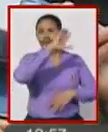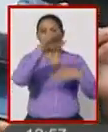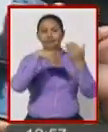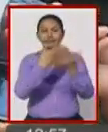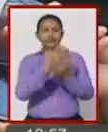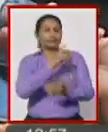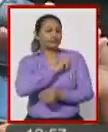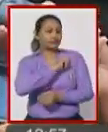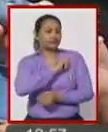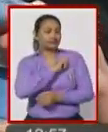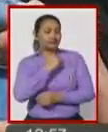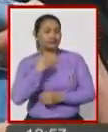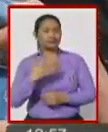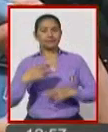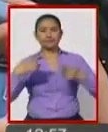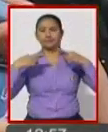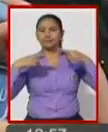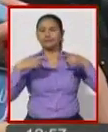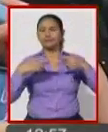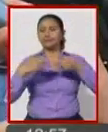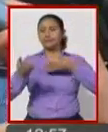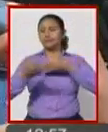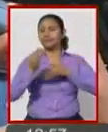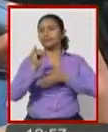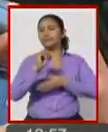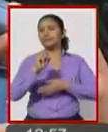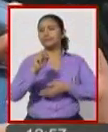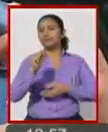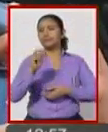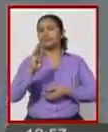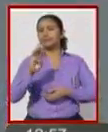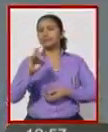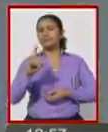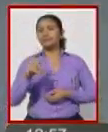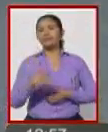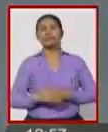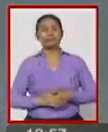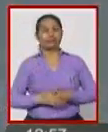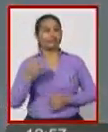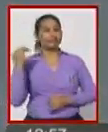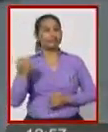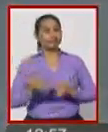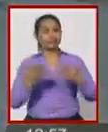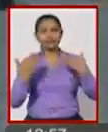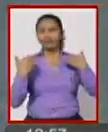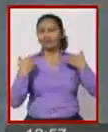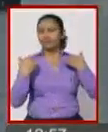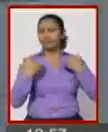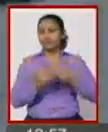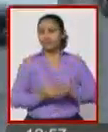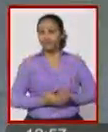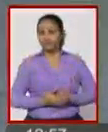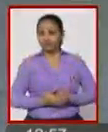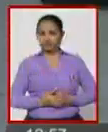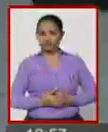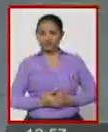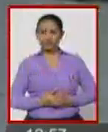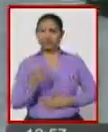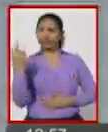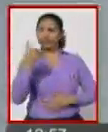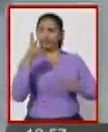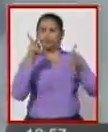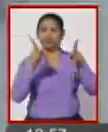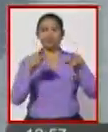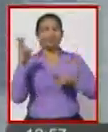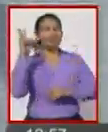todos los efectivos de la unidad, por La Ramada, por la Isabela Católica, que era el último ubicación que se tenía de estos